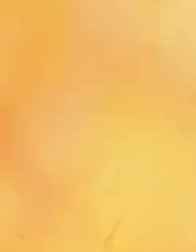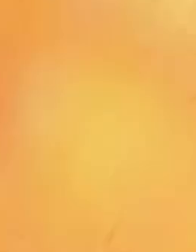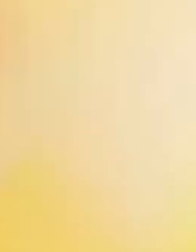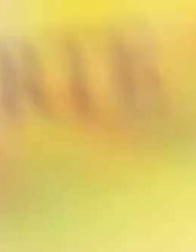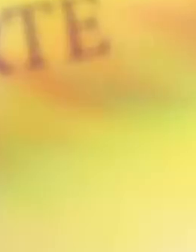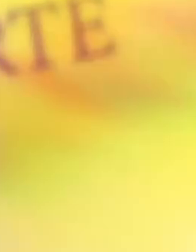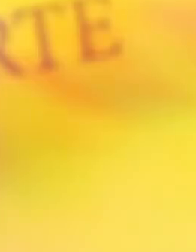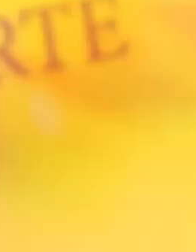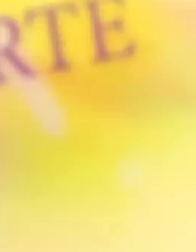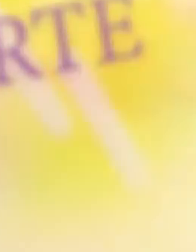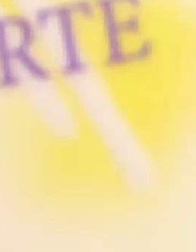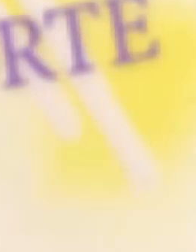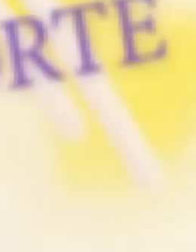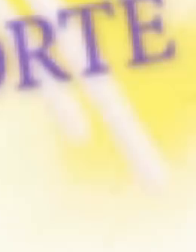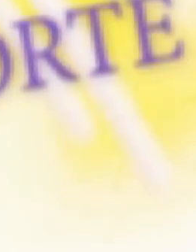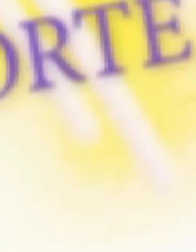Señor.